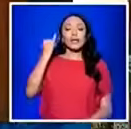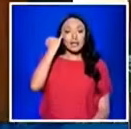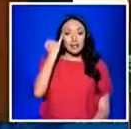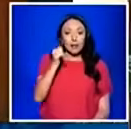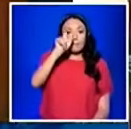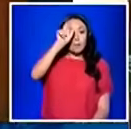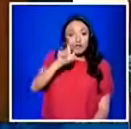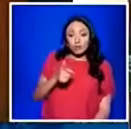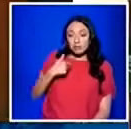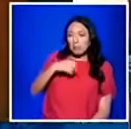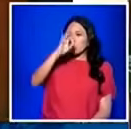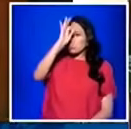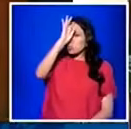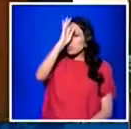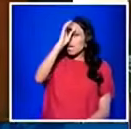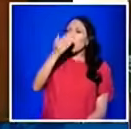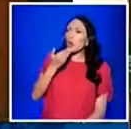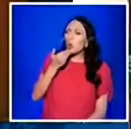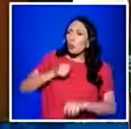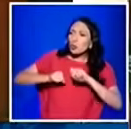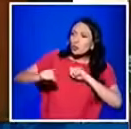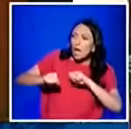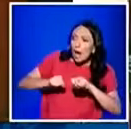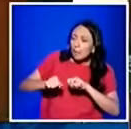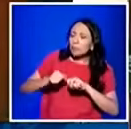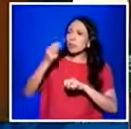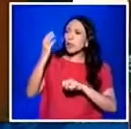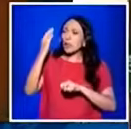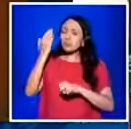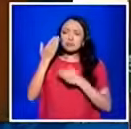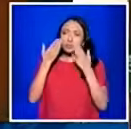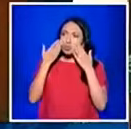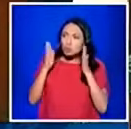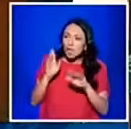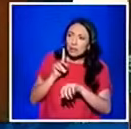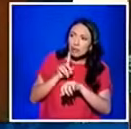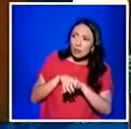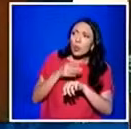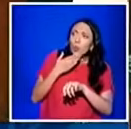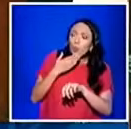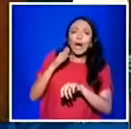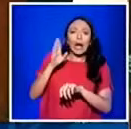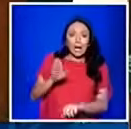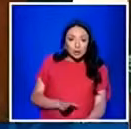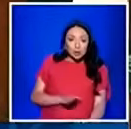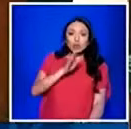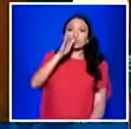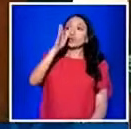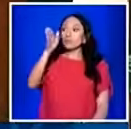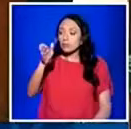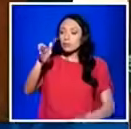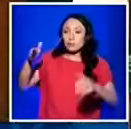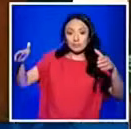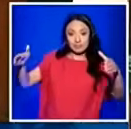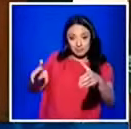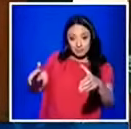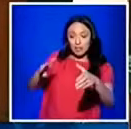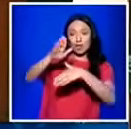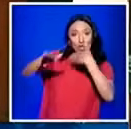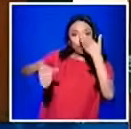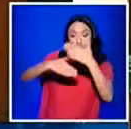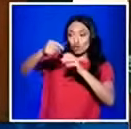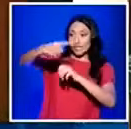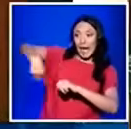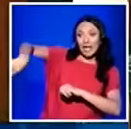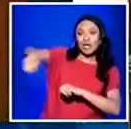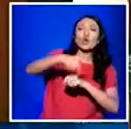conocen cómo hacer el trámite, cuáles son los requisitos, cuáles son los tiempos de atención, puedan acercarse al Cerquito, al todo el equipo de trabajo que